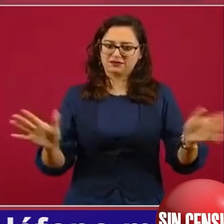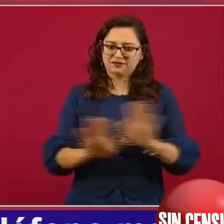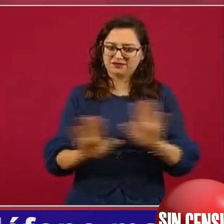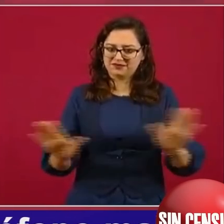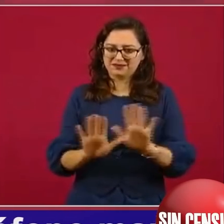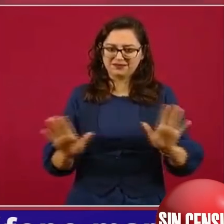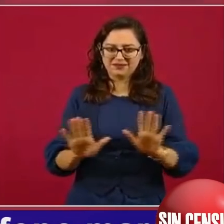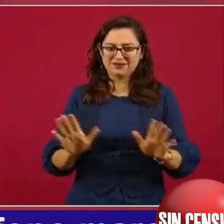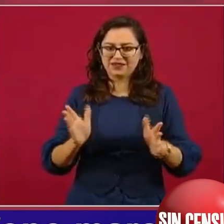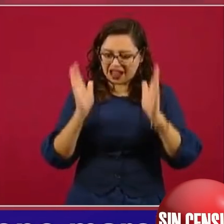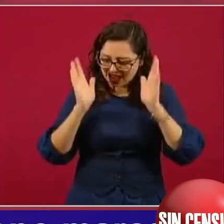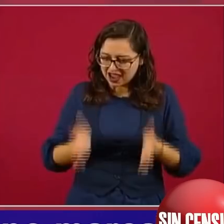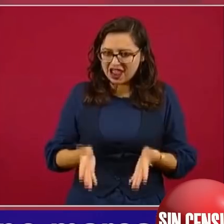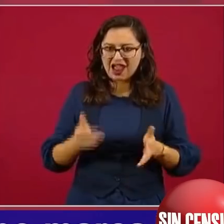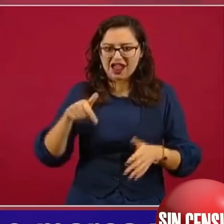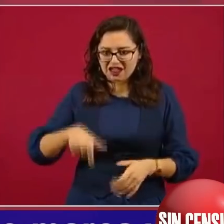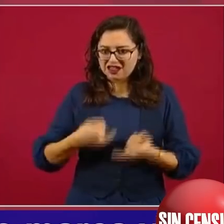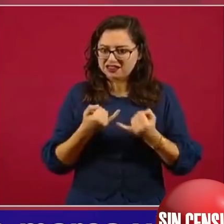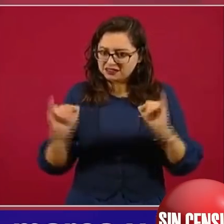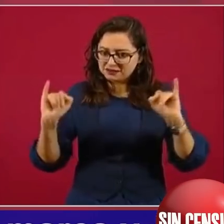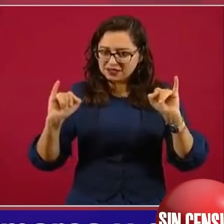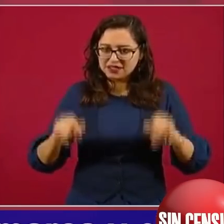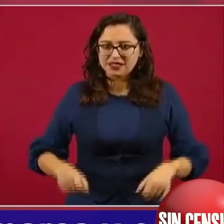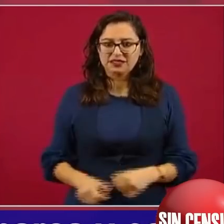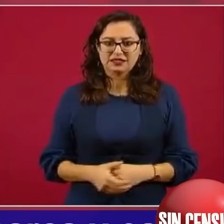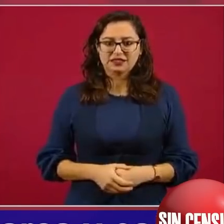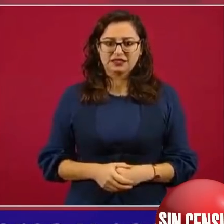que se daba, pues, y que se sigue dando